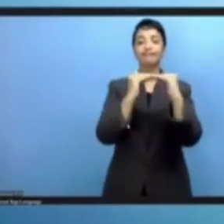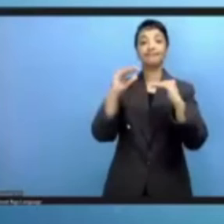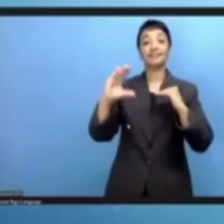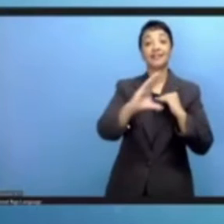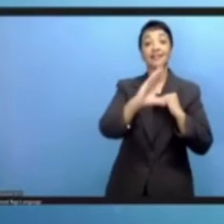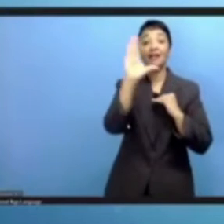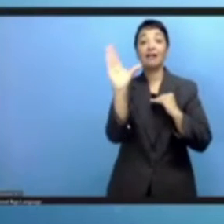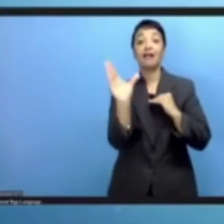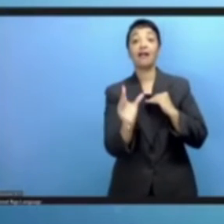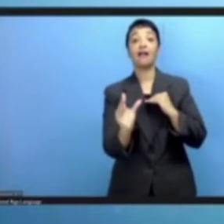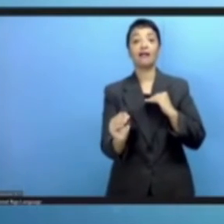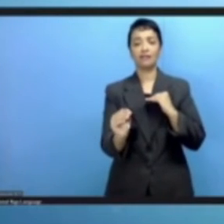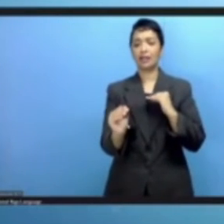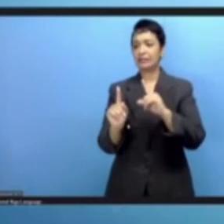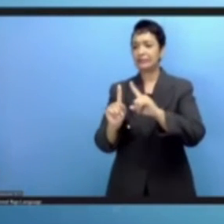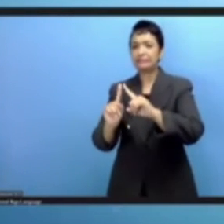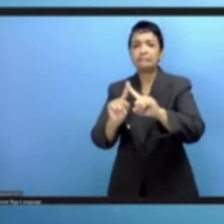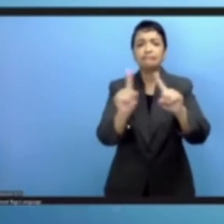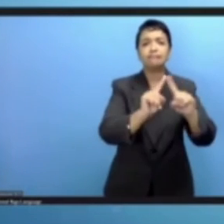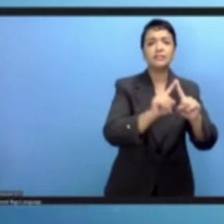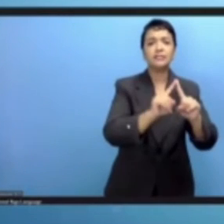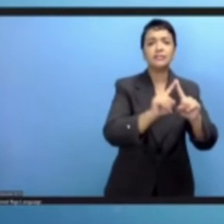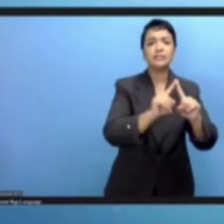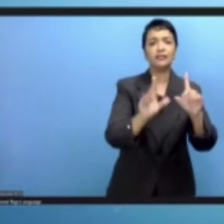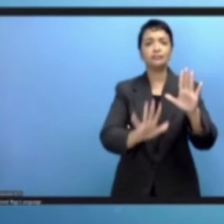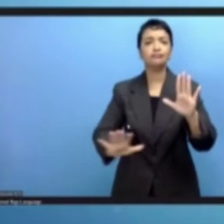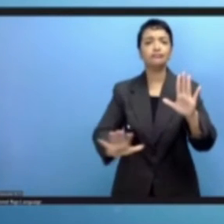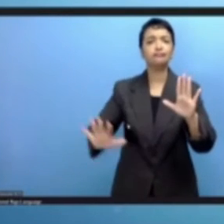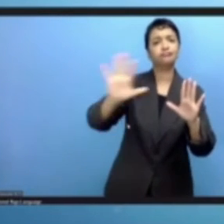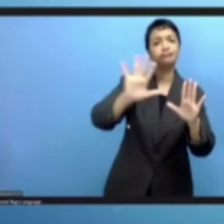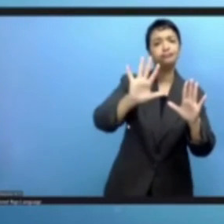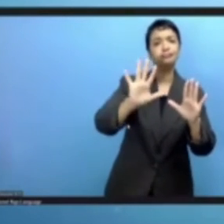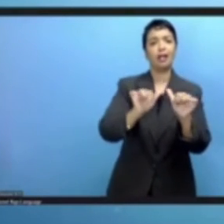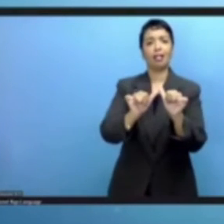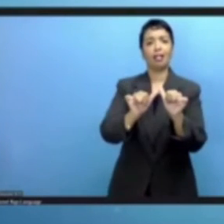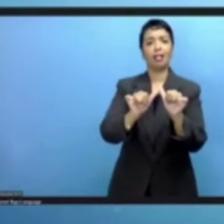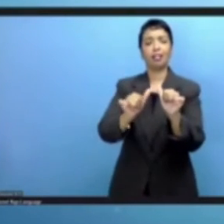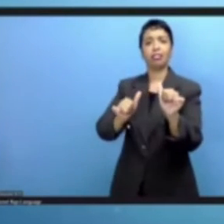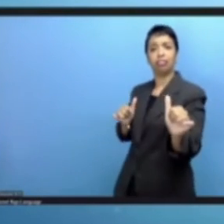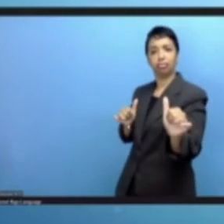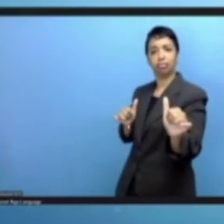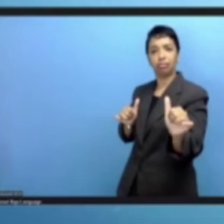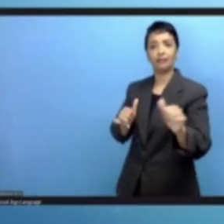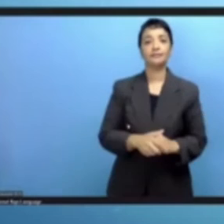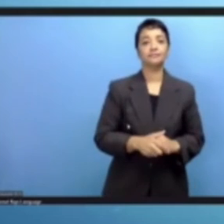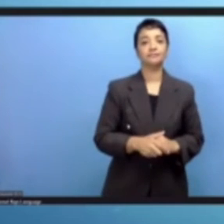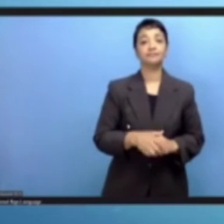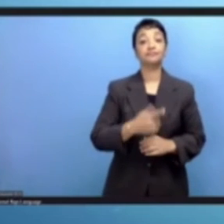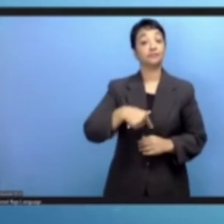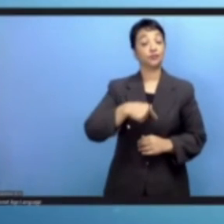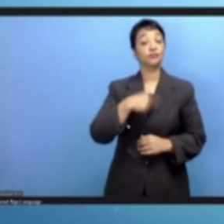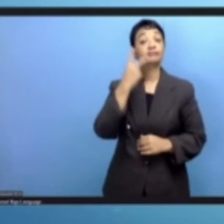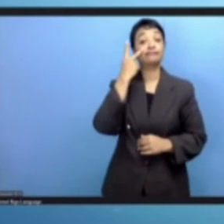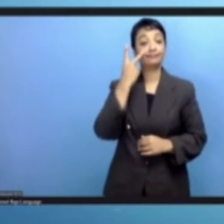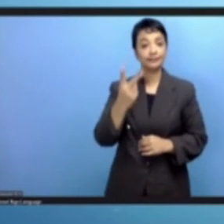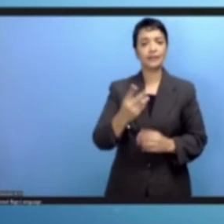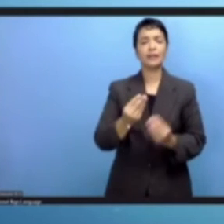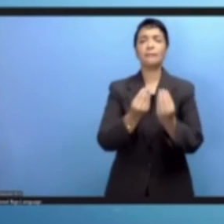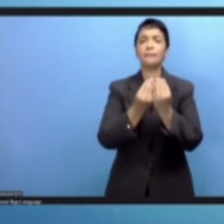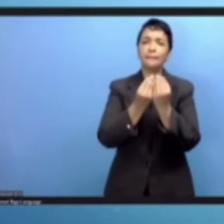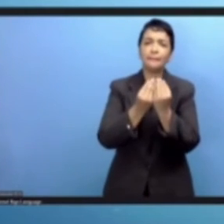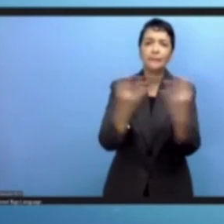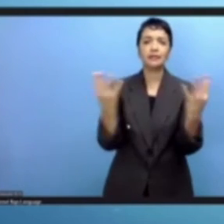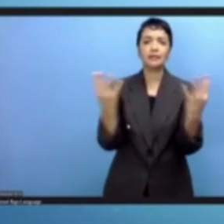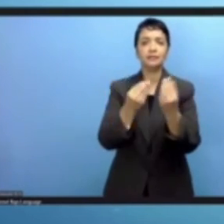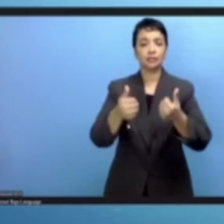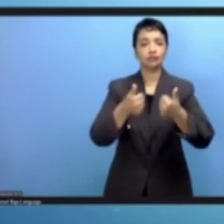de cerrar la brecha digital La mayoría de las Naciones humanas y no todas han estado dando saltos en